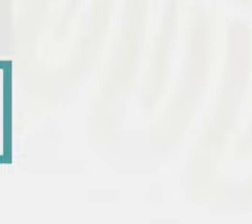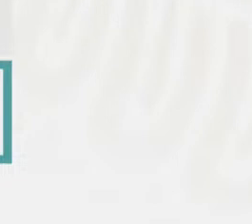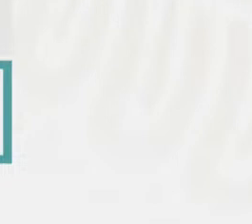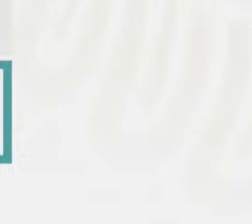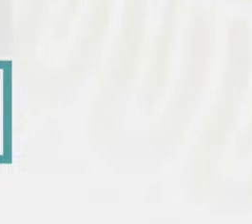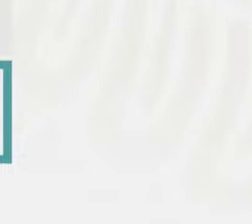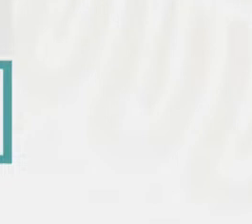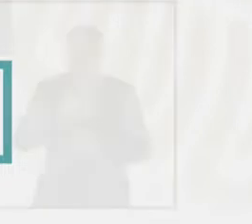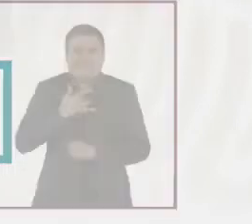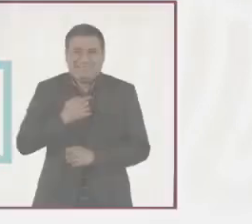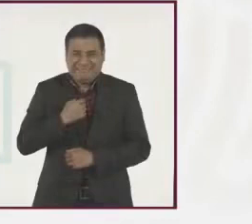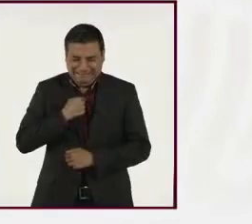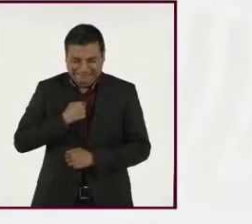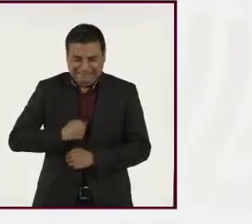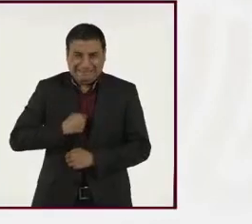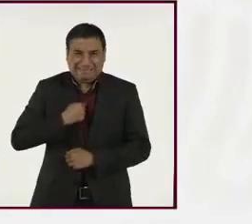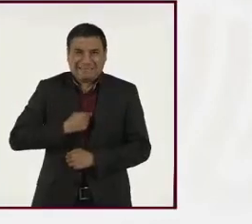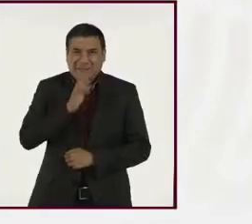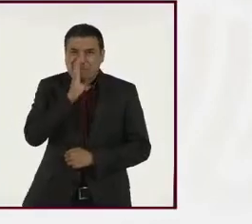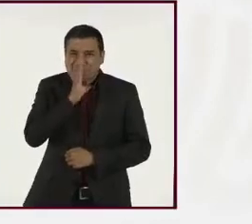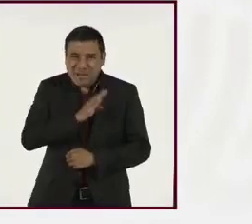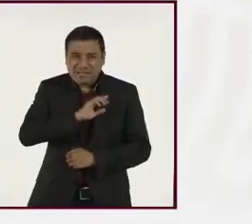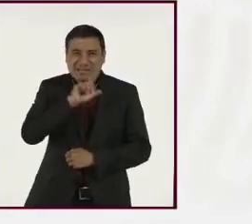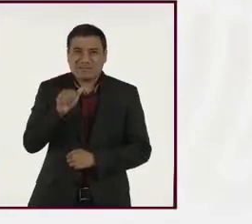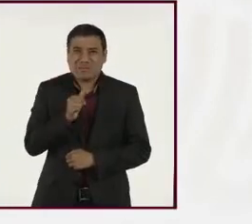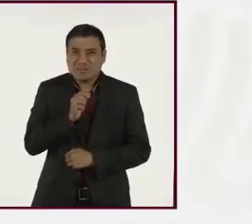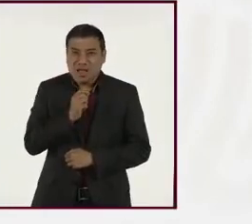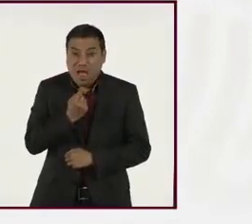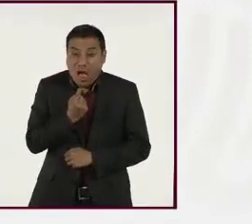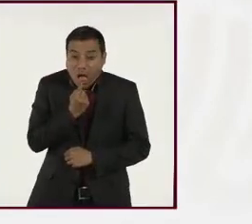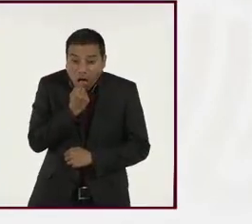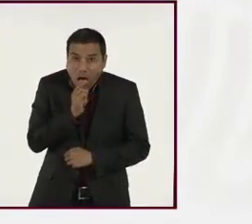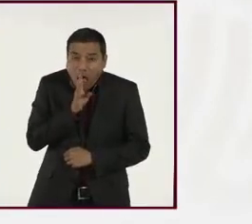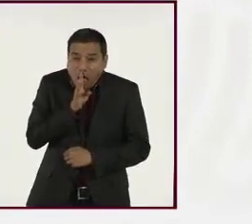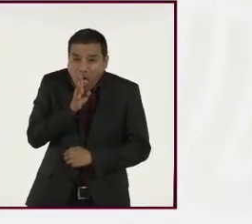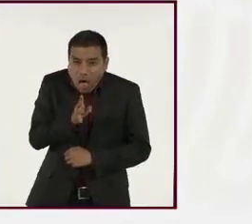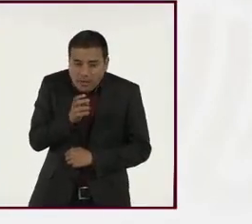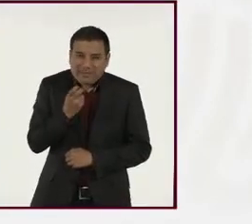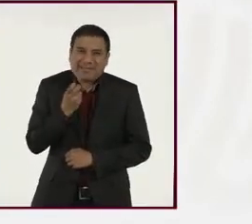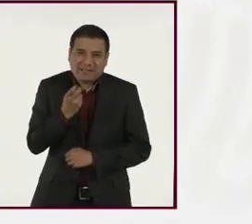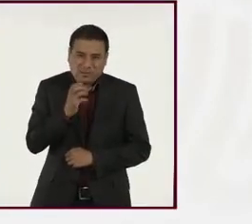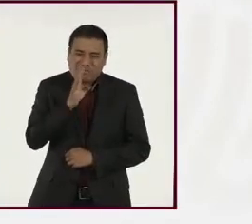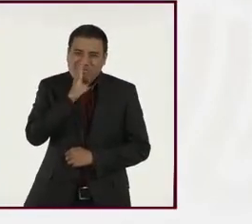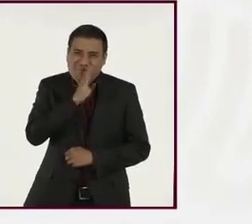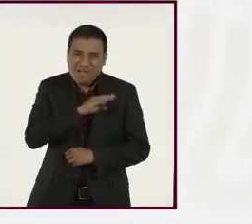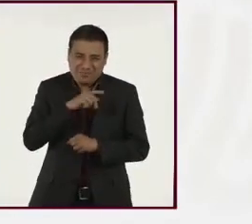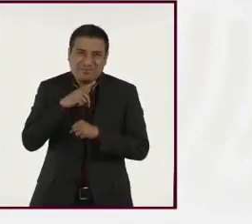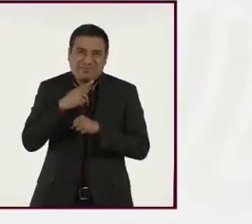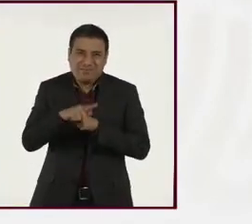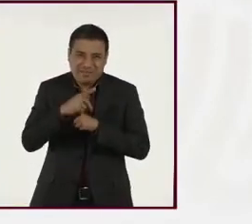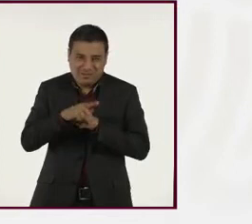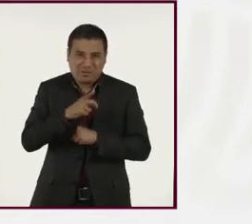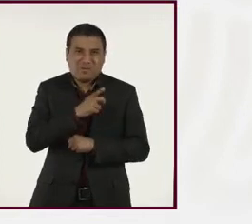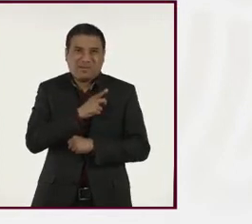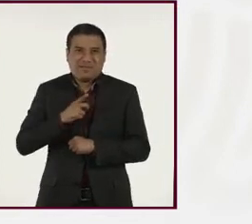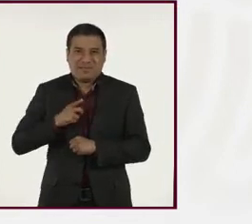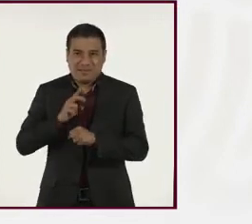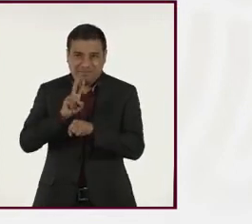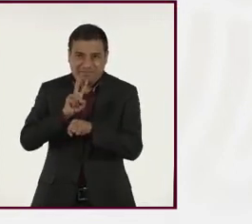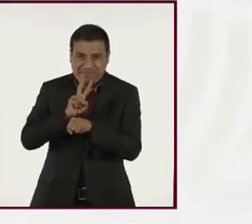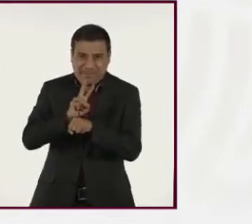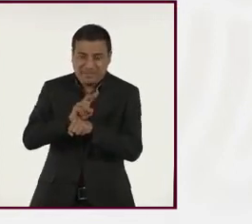malestar gástrico y por eso me produje el vómito, ya es una conducta alimentaria de riesgo que se tiene que vigilar. Y bueno,